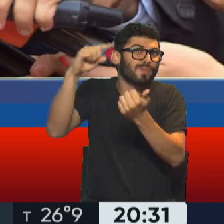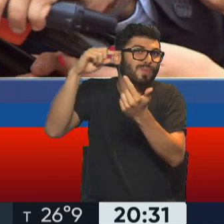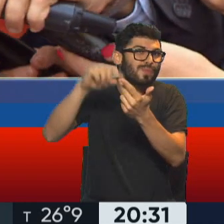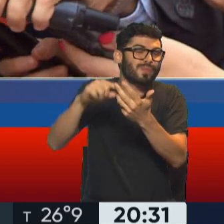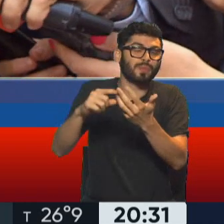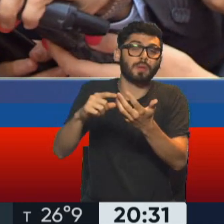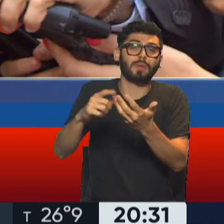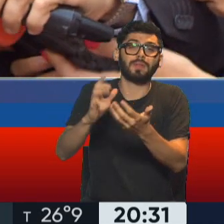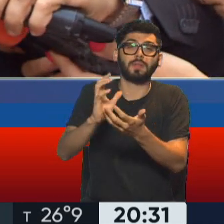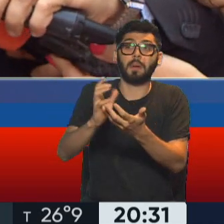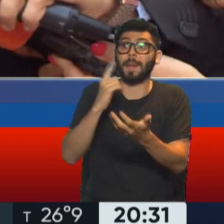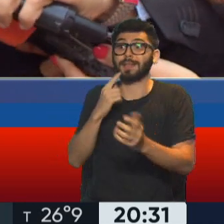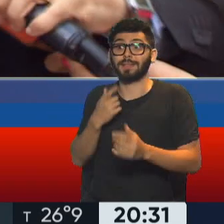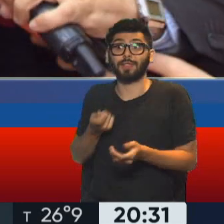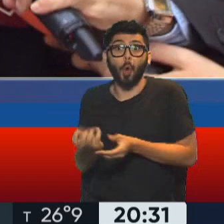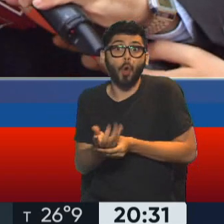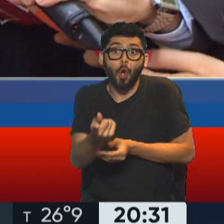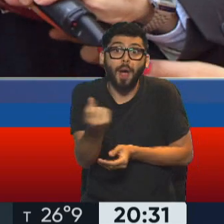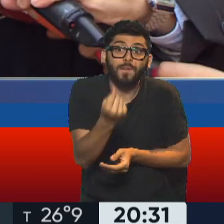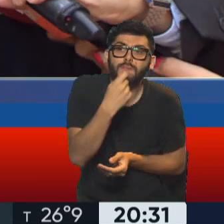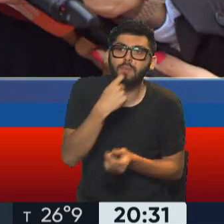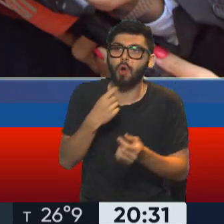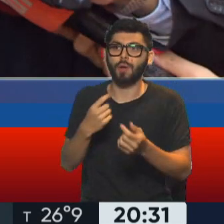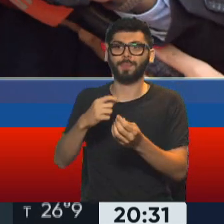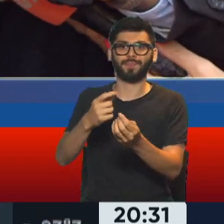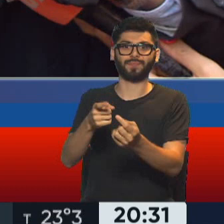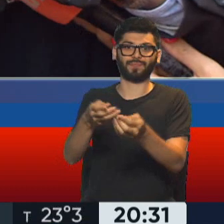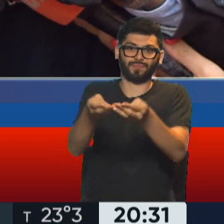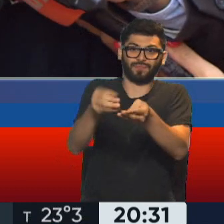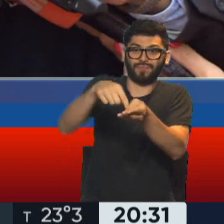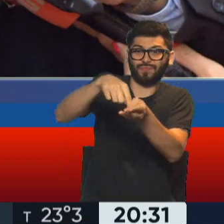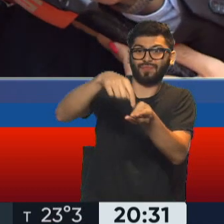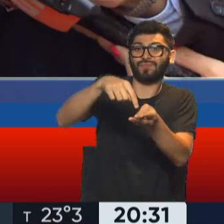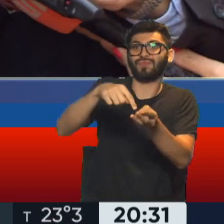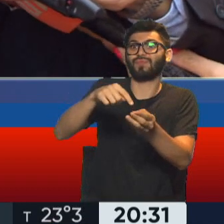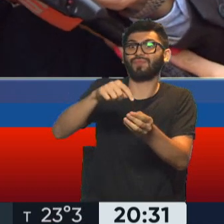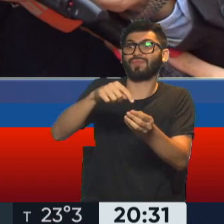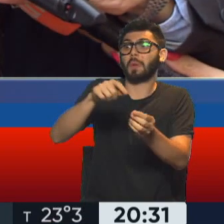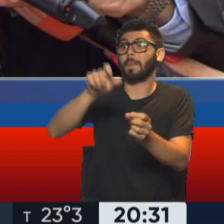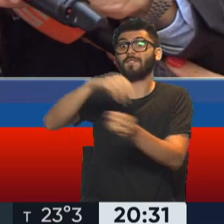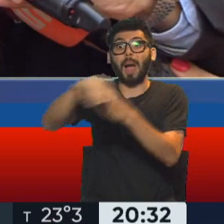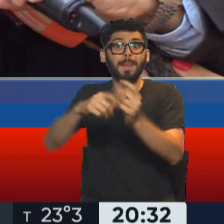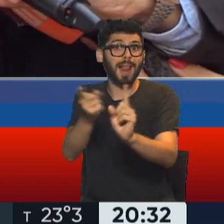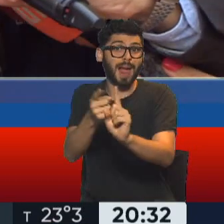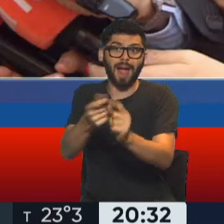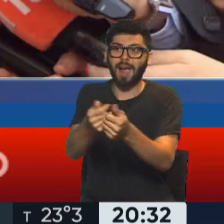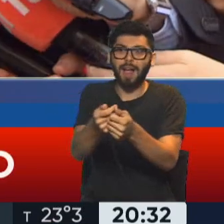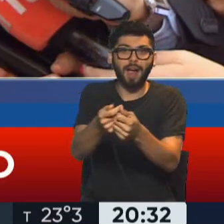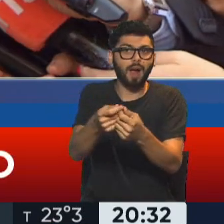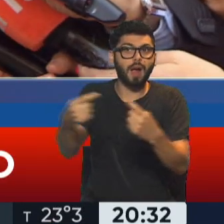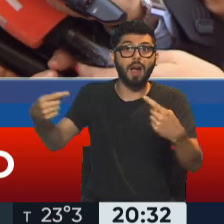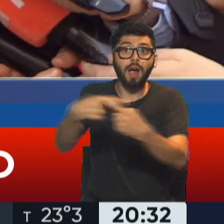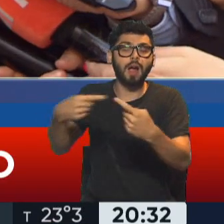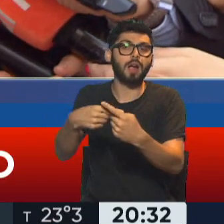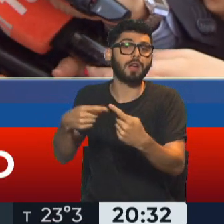información para la causa judicial, con diálogos entre los marinos fallecidos con sus familias. Esa parte que tiene que ver